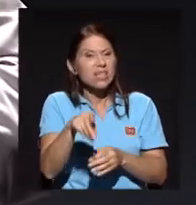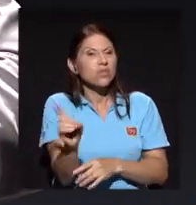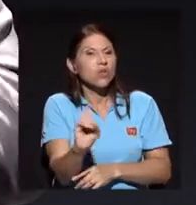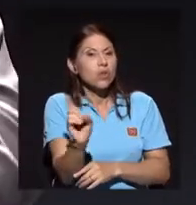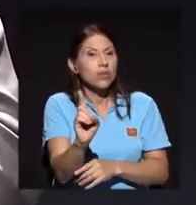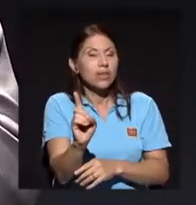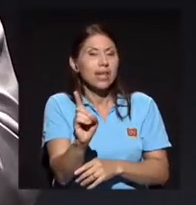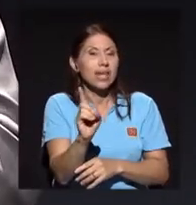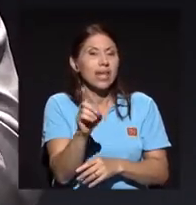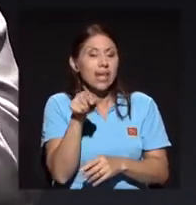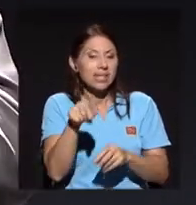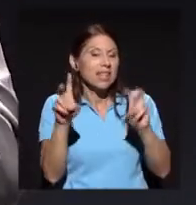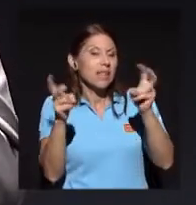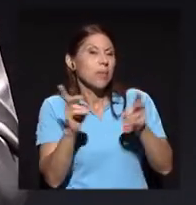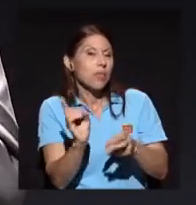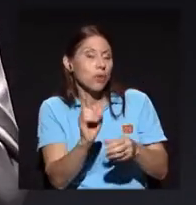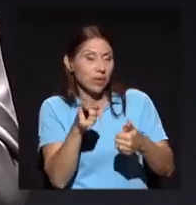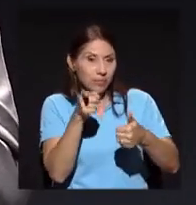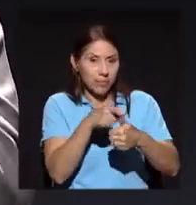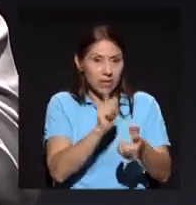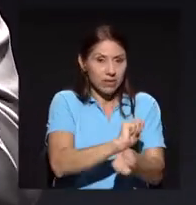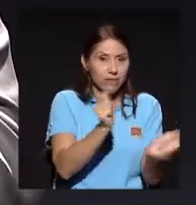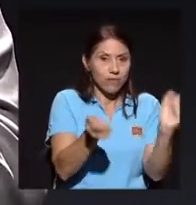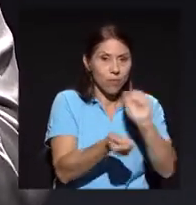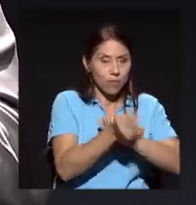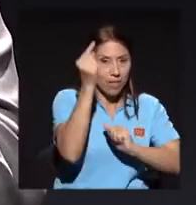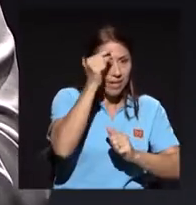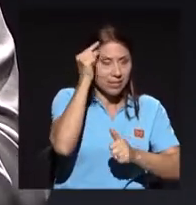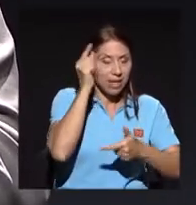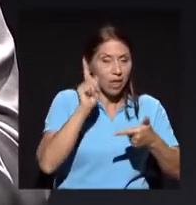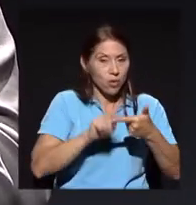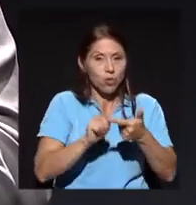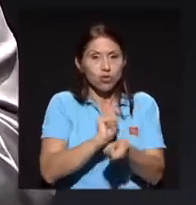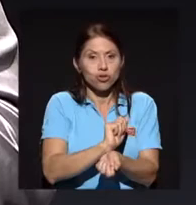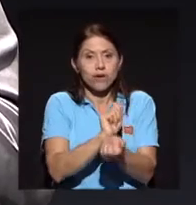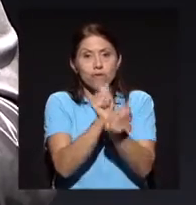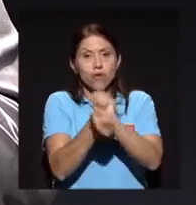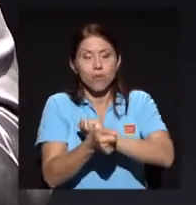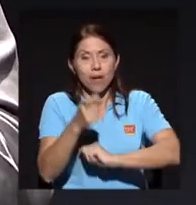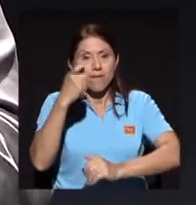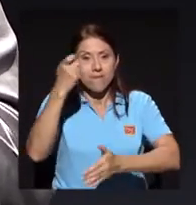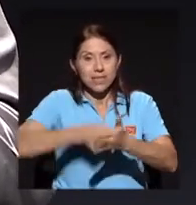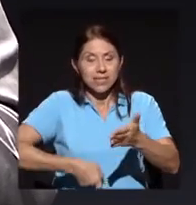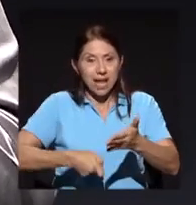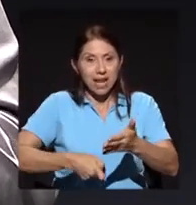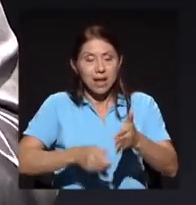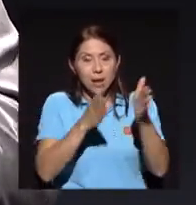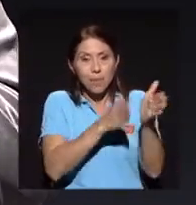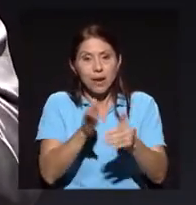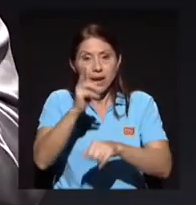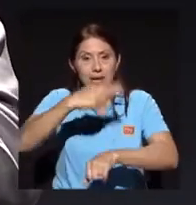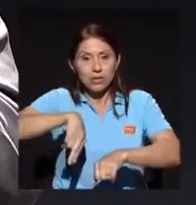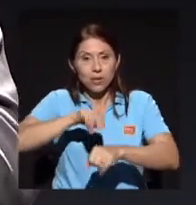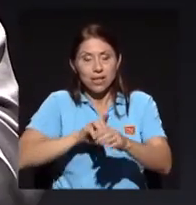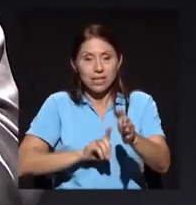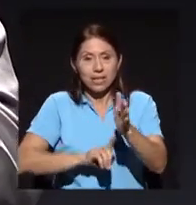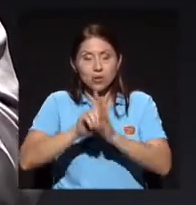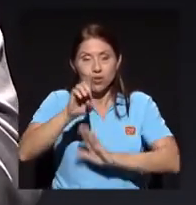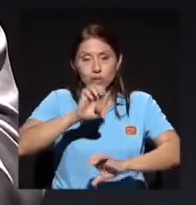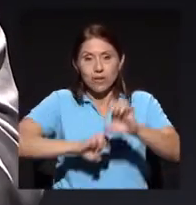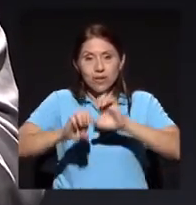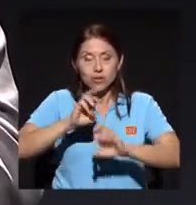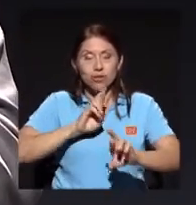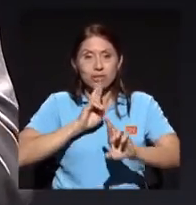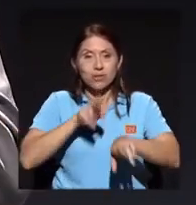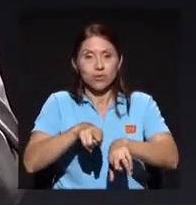está en la reforma fiscal presupuestación del plan nacional de desarrollo y evaluación de sus resultados por resultados